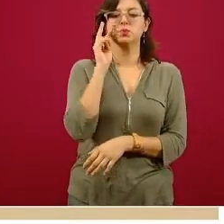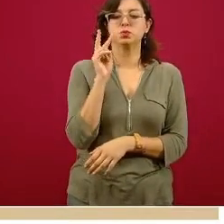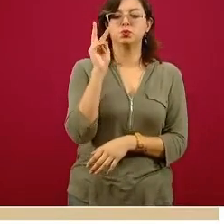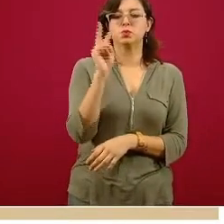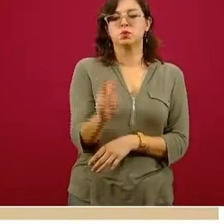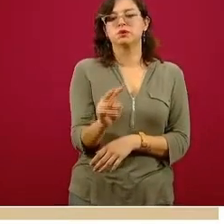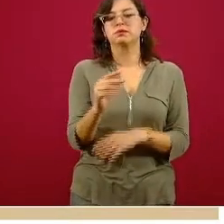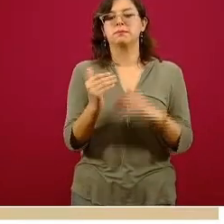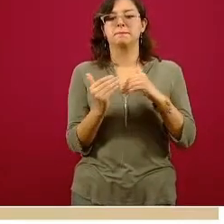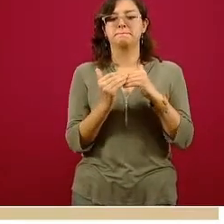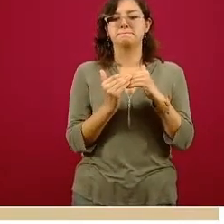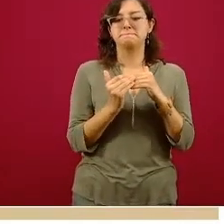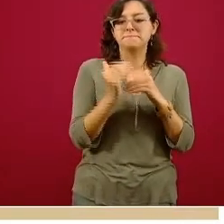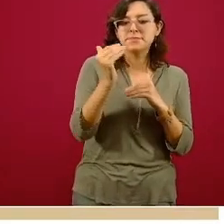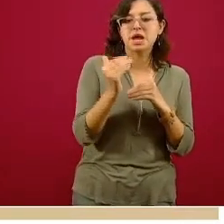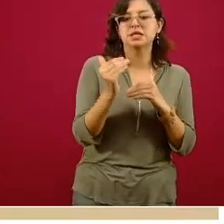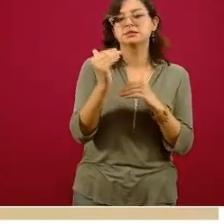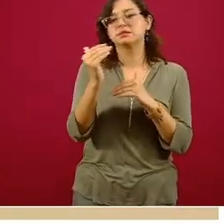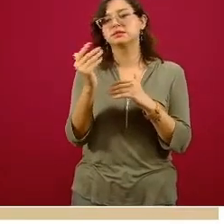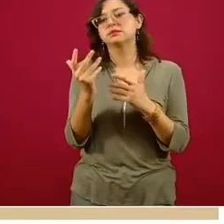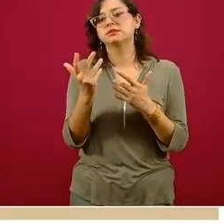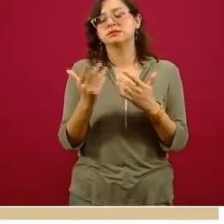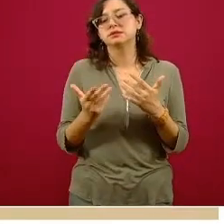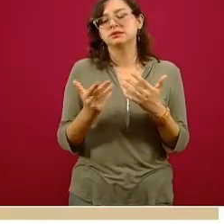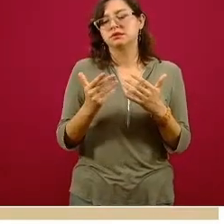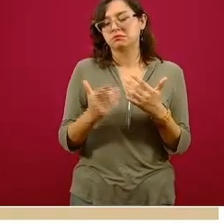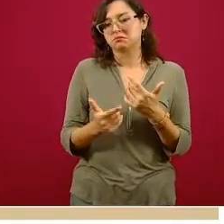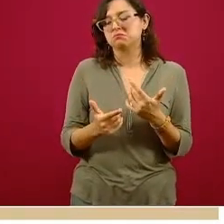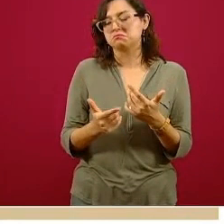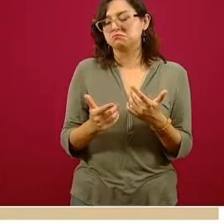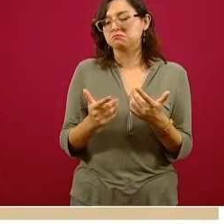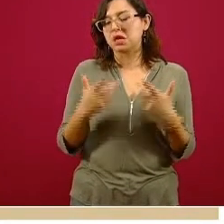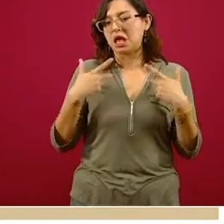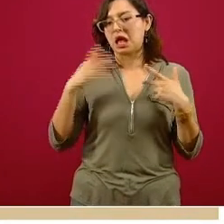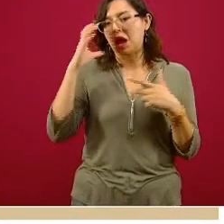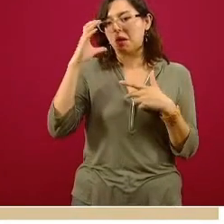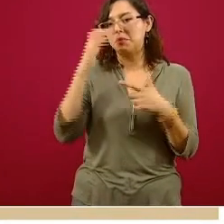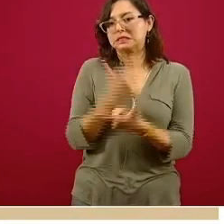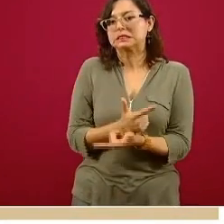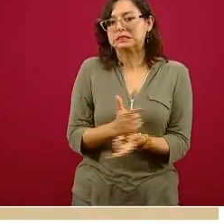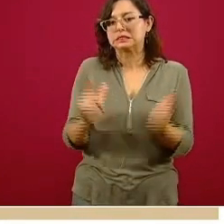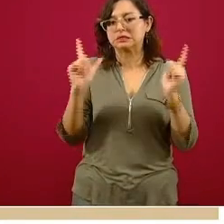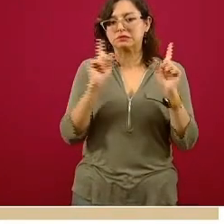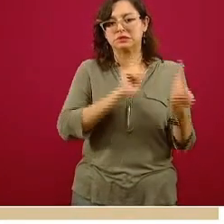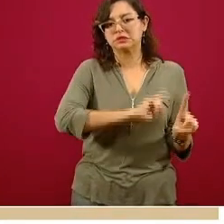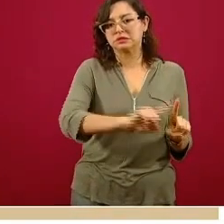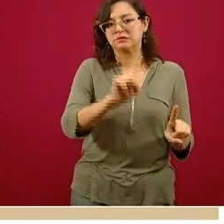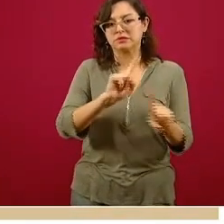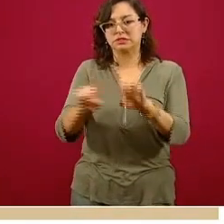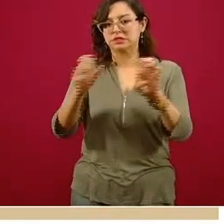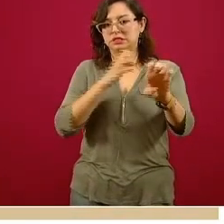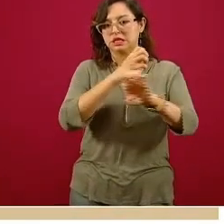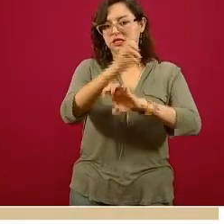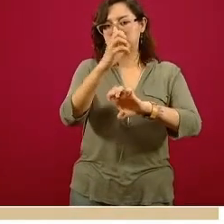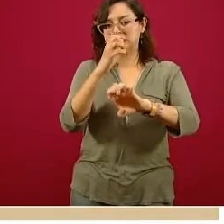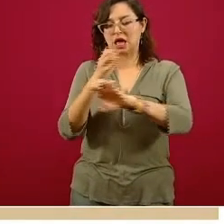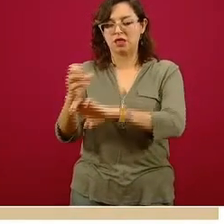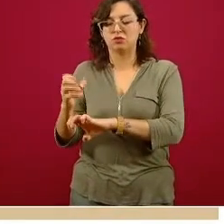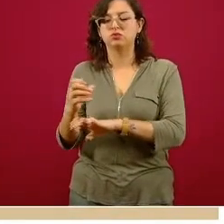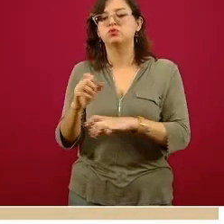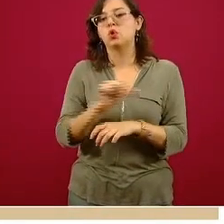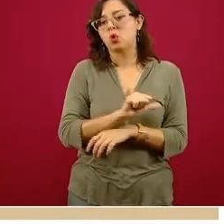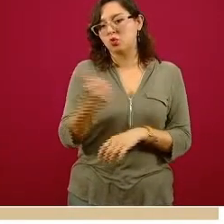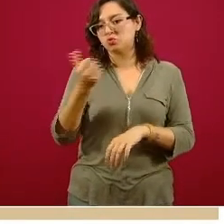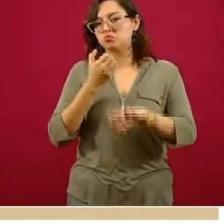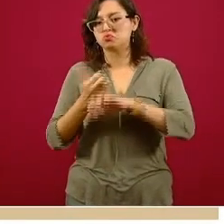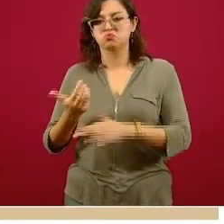ligero incremento en la disponibilidad de este tipo de camas en los estados que han estado ocupando los primeros lugares y los demás estados